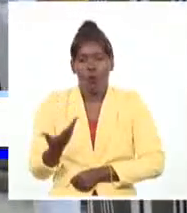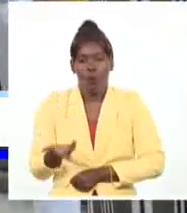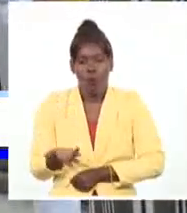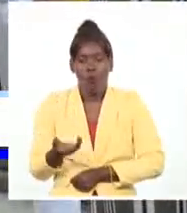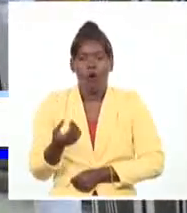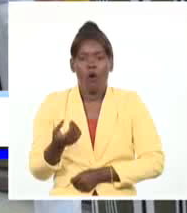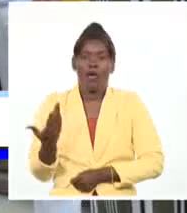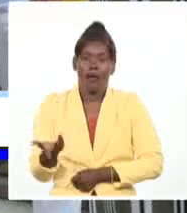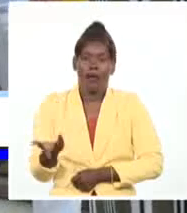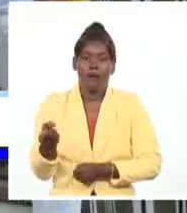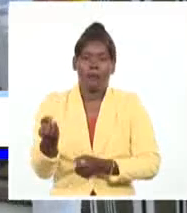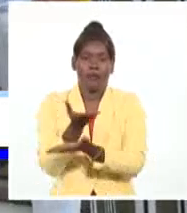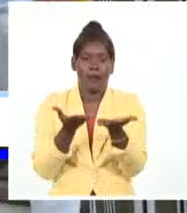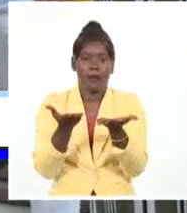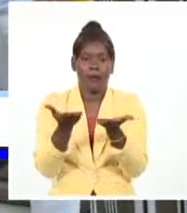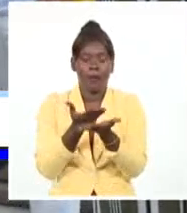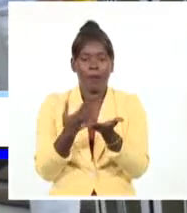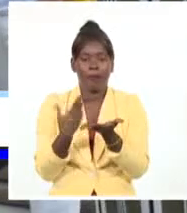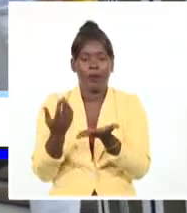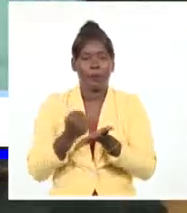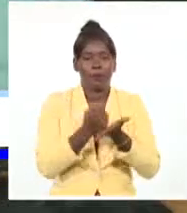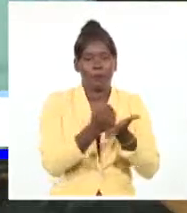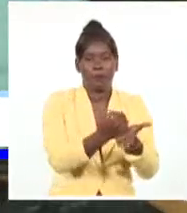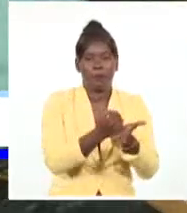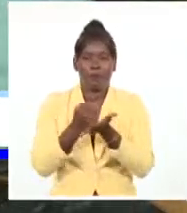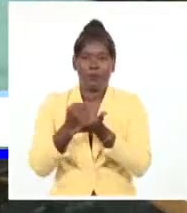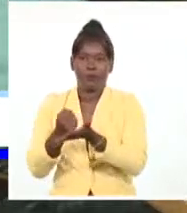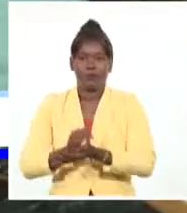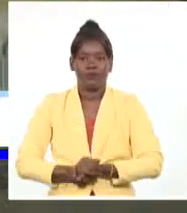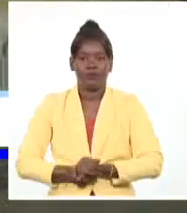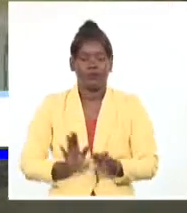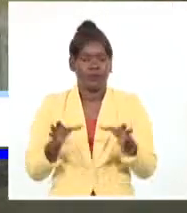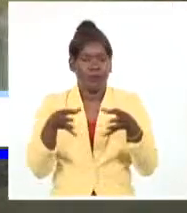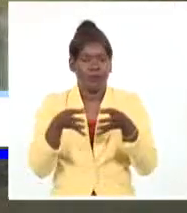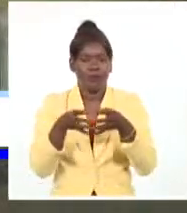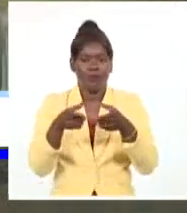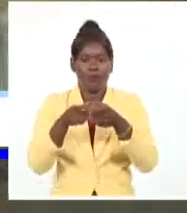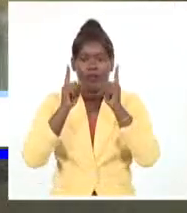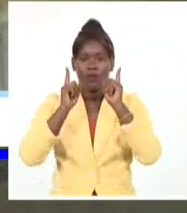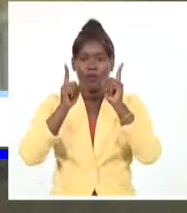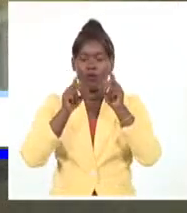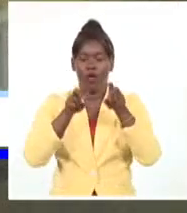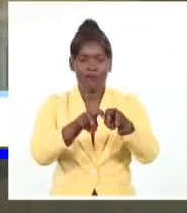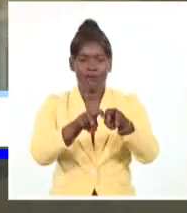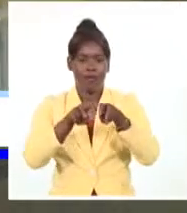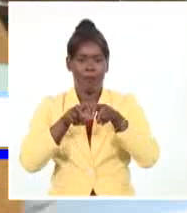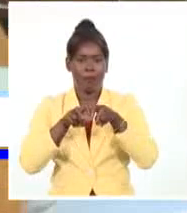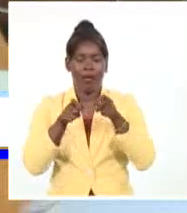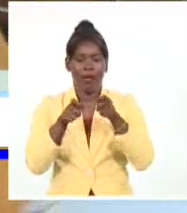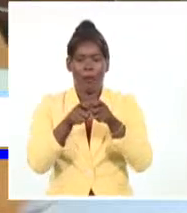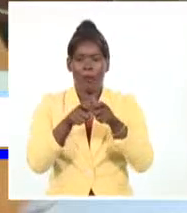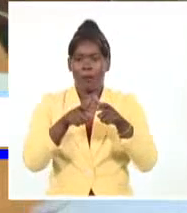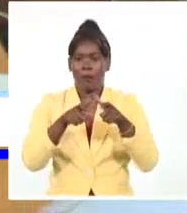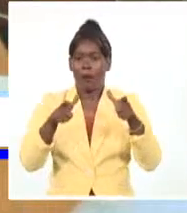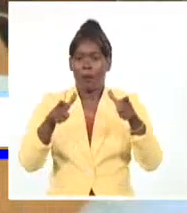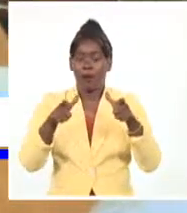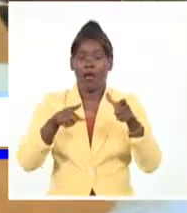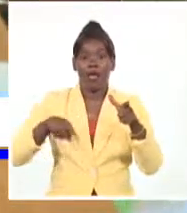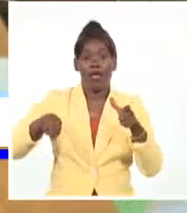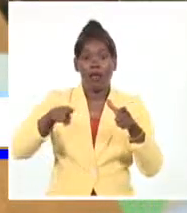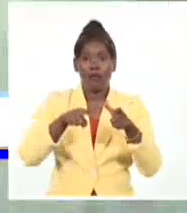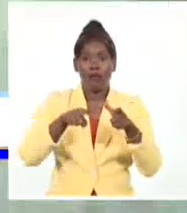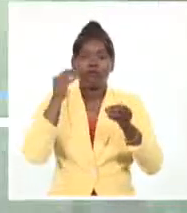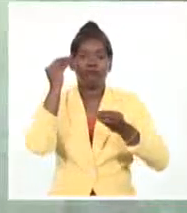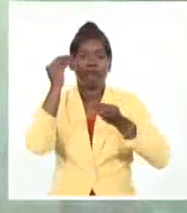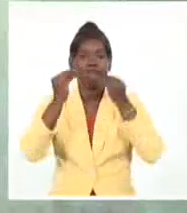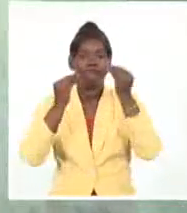ayudar. Con una asamblea municipal renovada en más de un 50%, incluida su dirección, la mitad de los consejos populares y la reciente